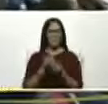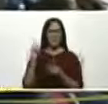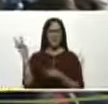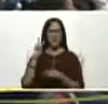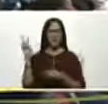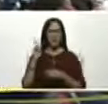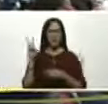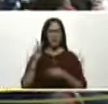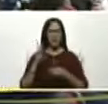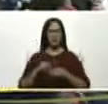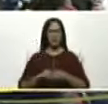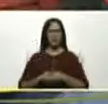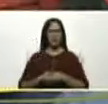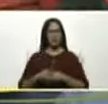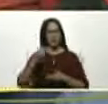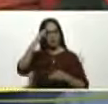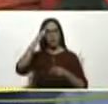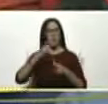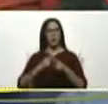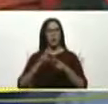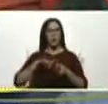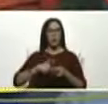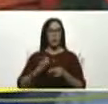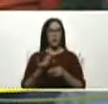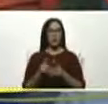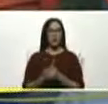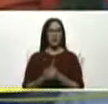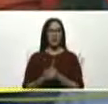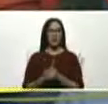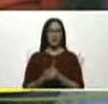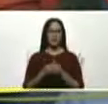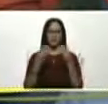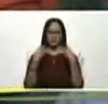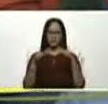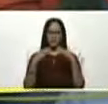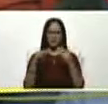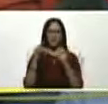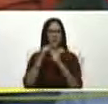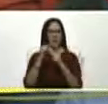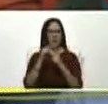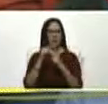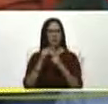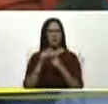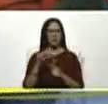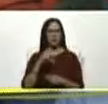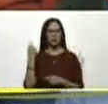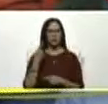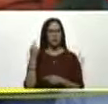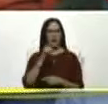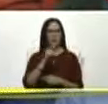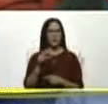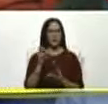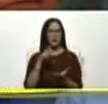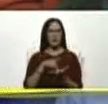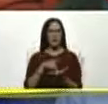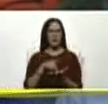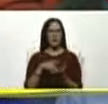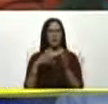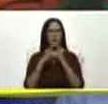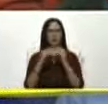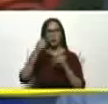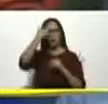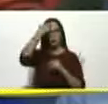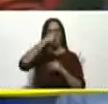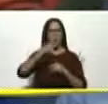venezolanos. Qué honor poder dirigir estas palabras no solamente a las personas que están acá, sino a todo el